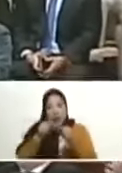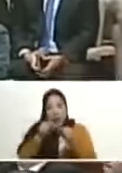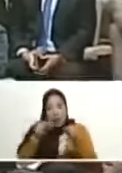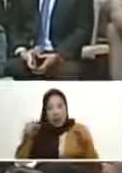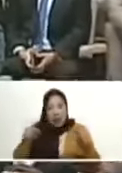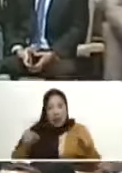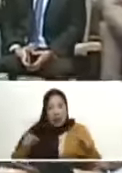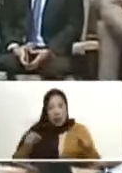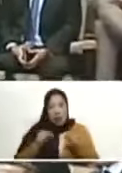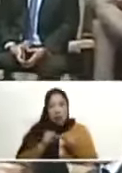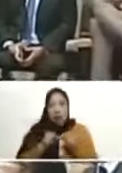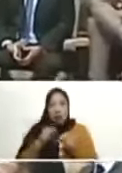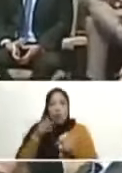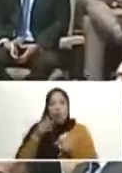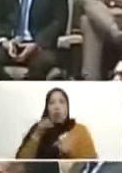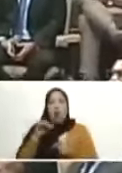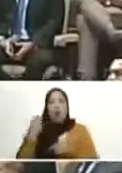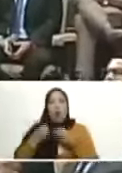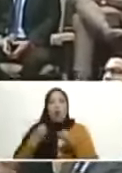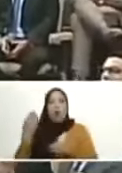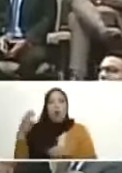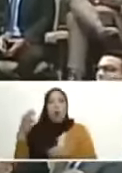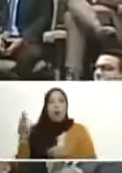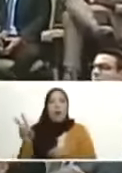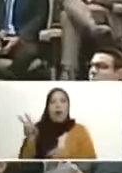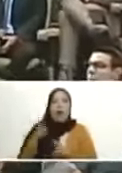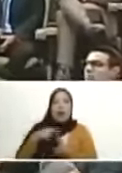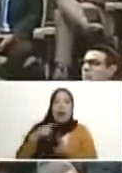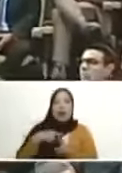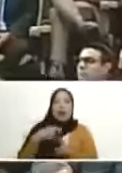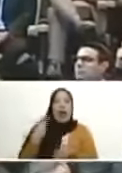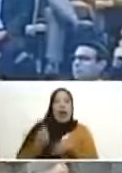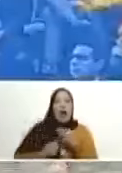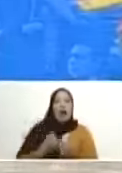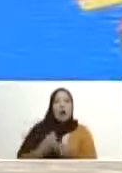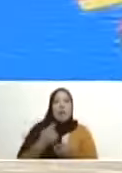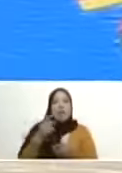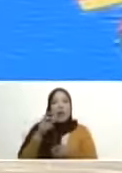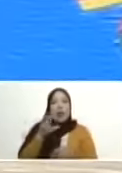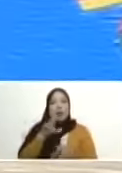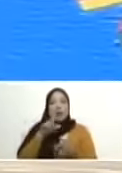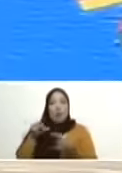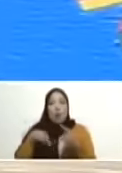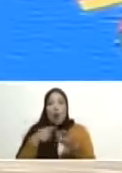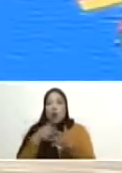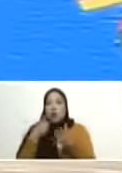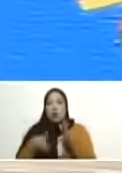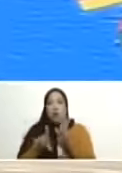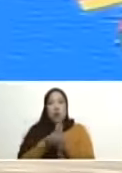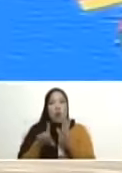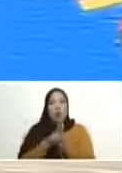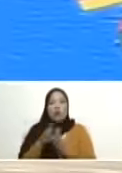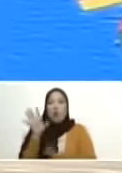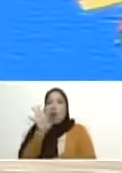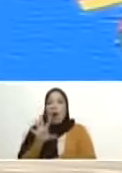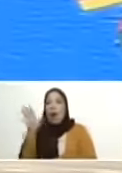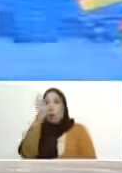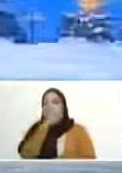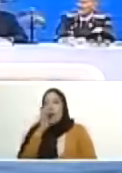una frontera de facto basada en un laudo arbitral ilegal, inmoral, nulo,